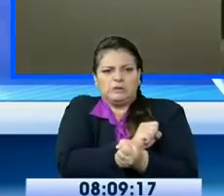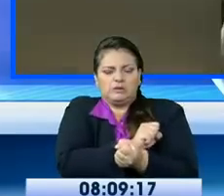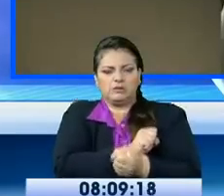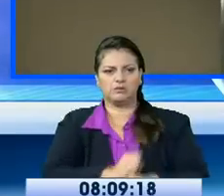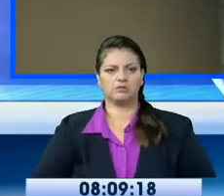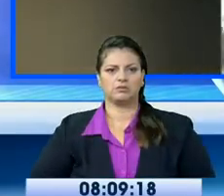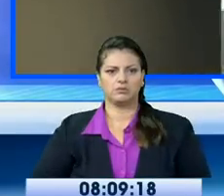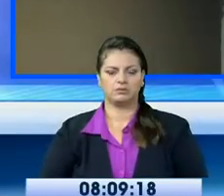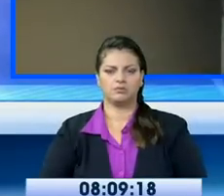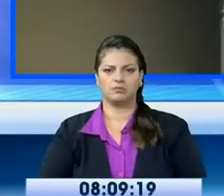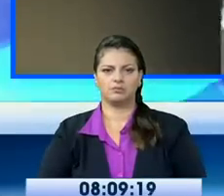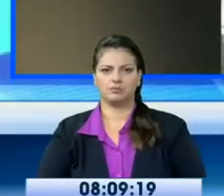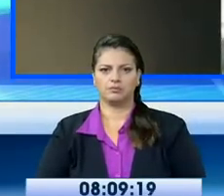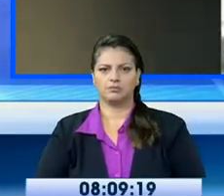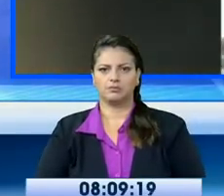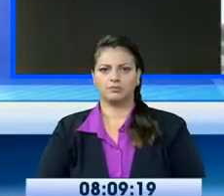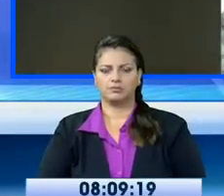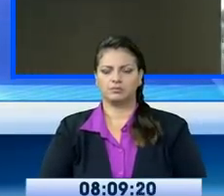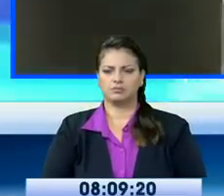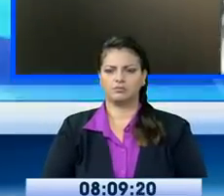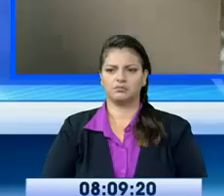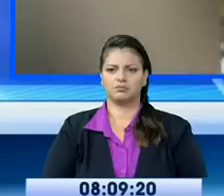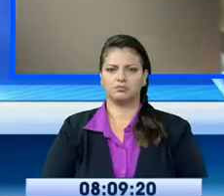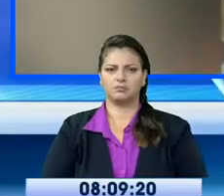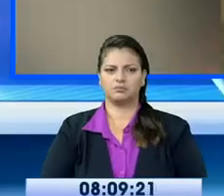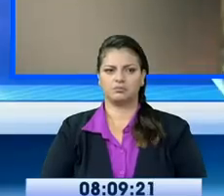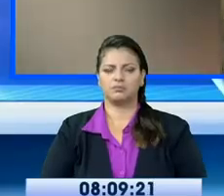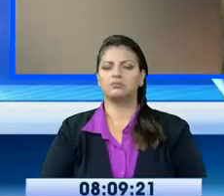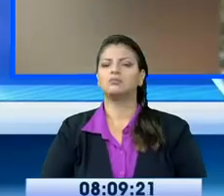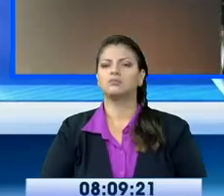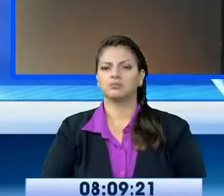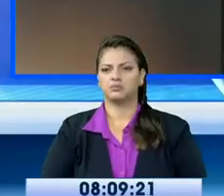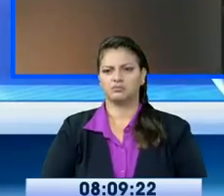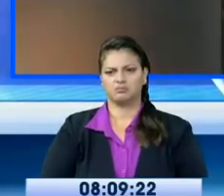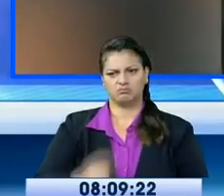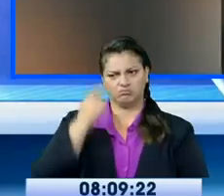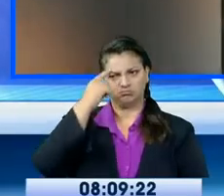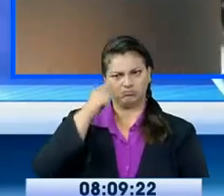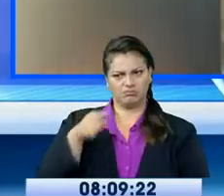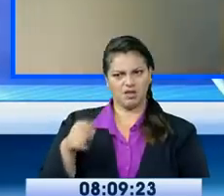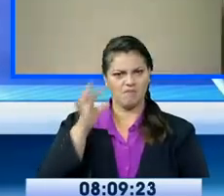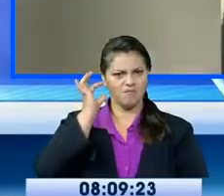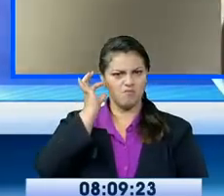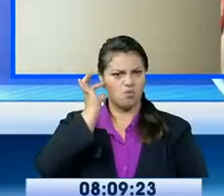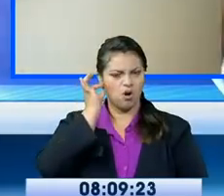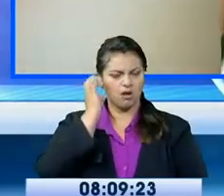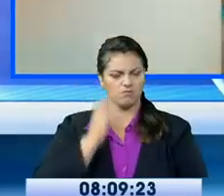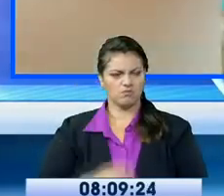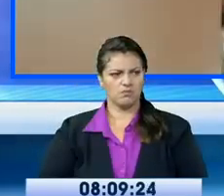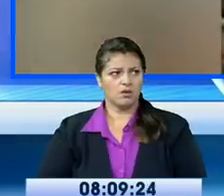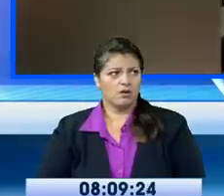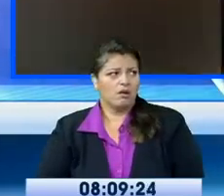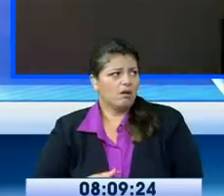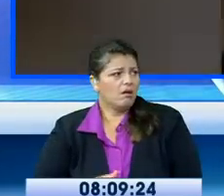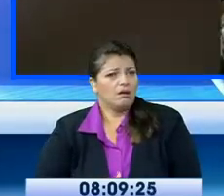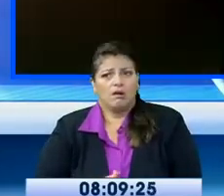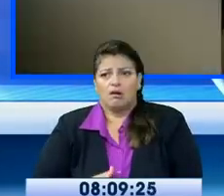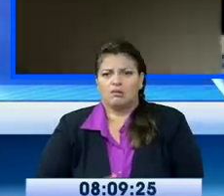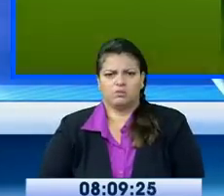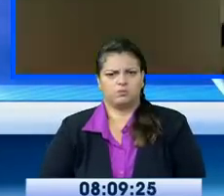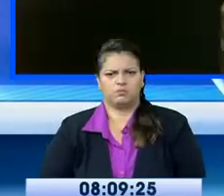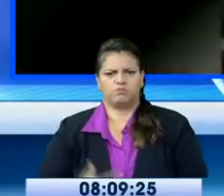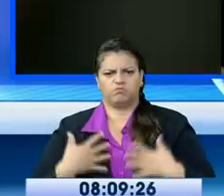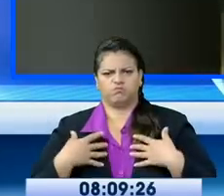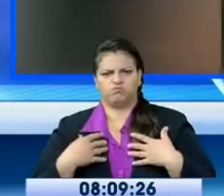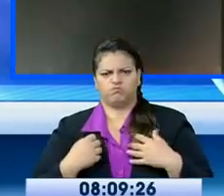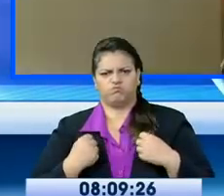porque no. Probablemente de una mujer debió peor. Haber sido el, un hombre el que claro. responda. ¿No? Que valió al marido. Pero acá, exactamente, claro. la señora, por eso digo, esta es una